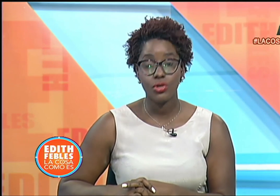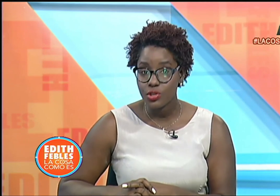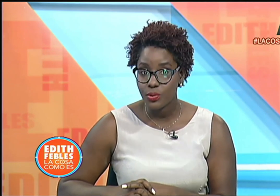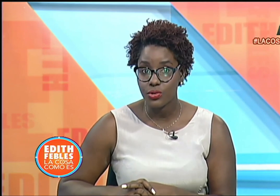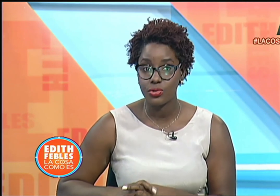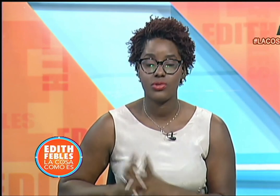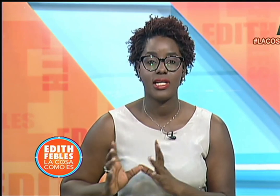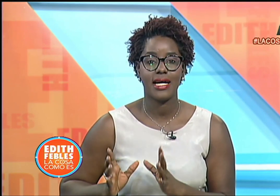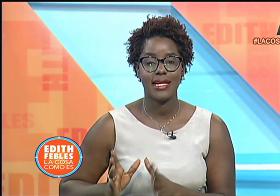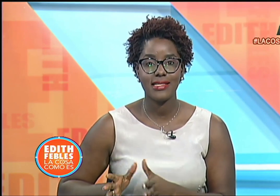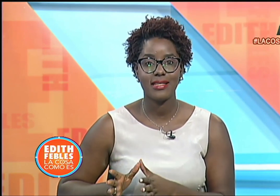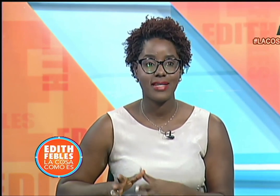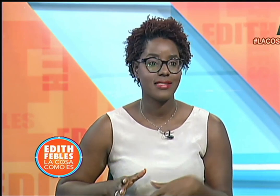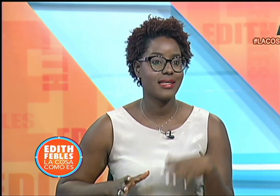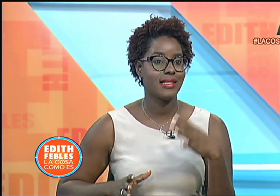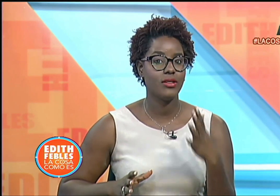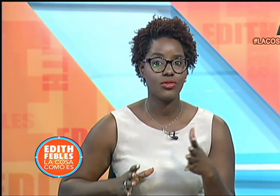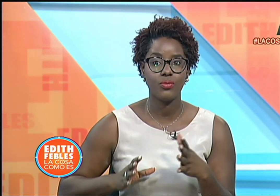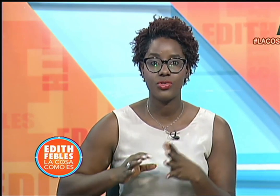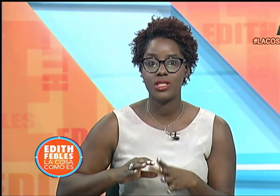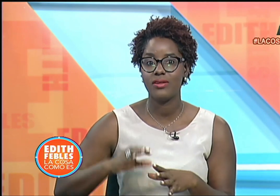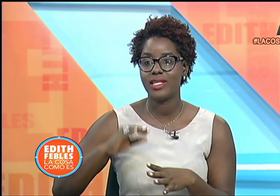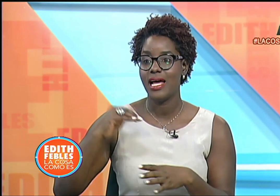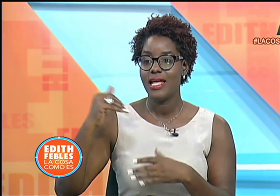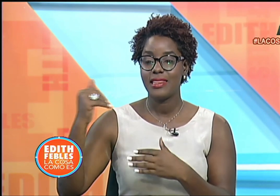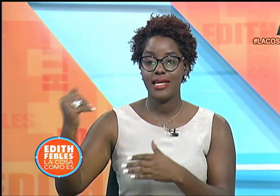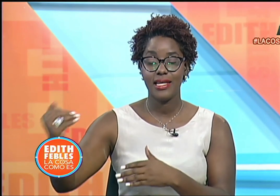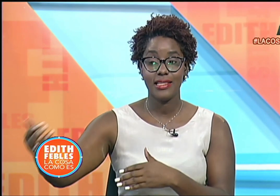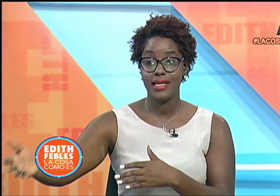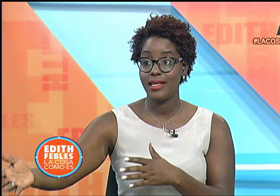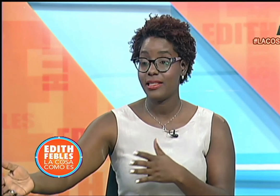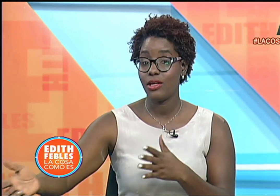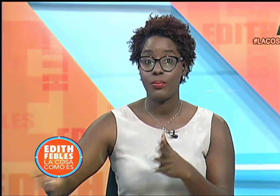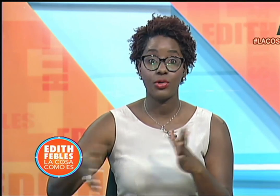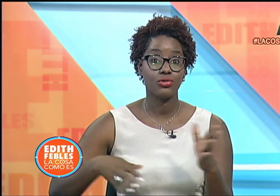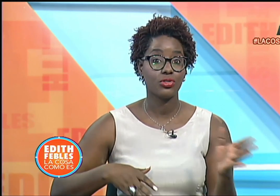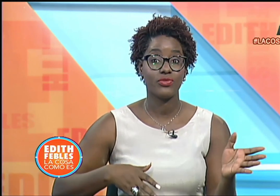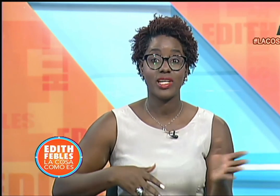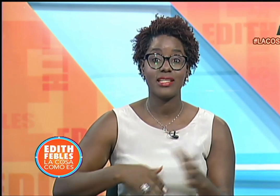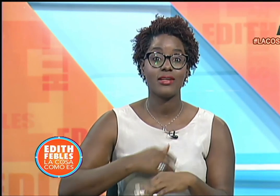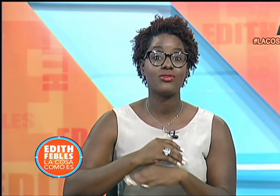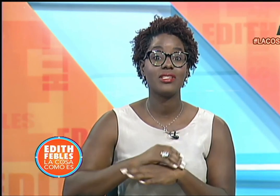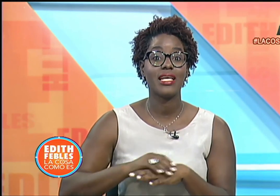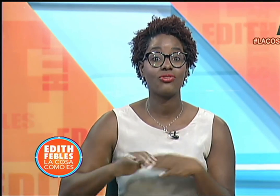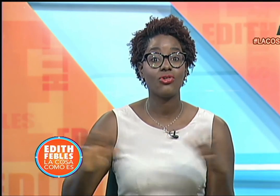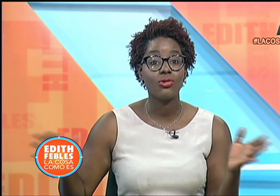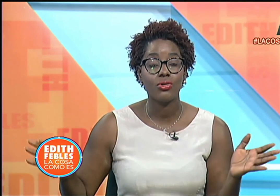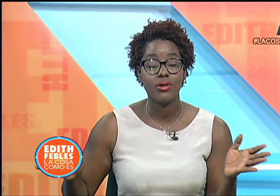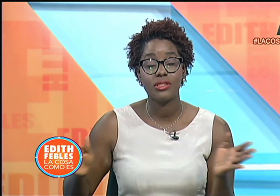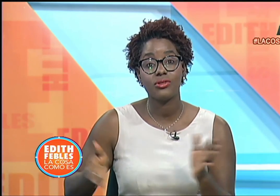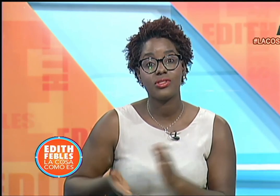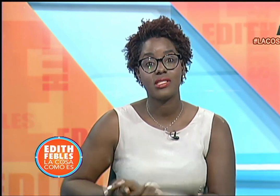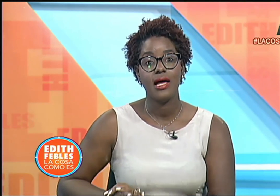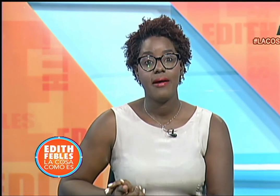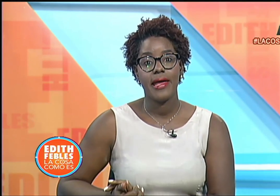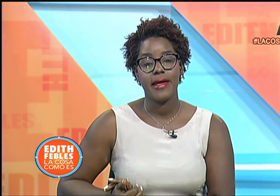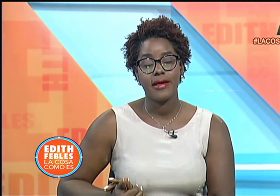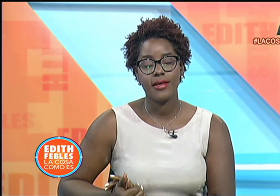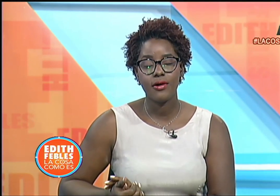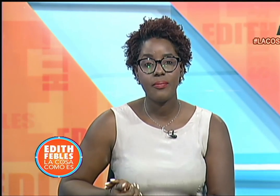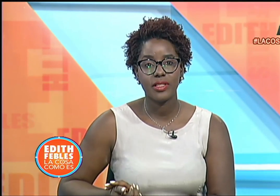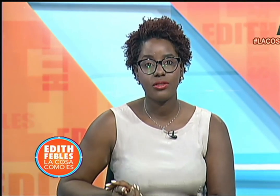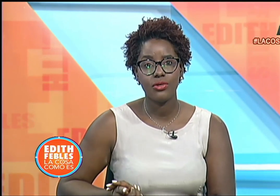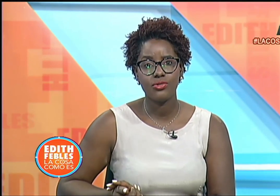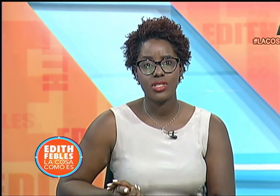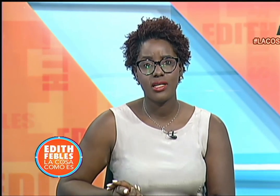de todos los productos, de la canasta básica, de los combustibles, de los productos ferreteros, de todo. Entonces,